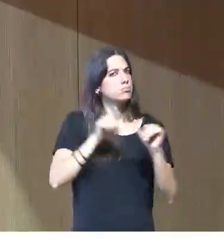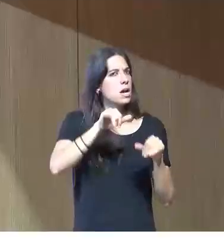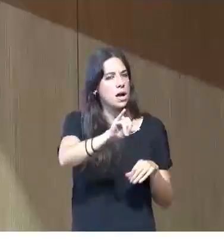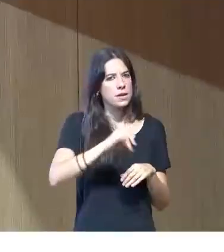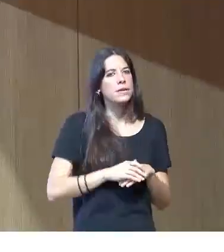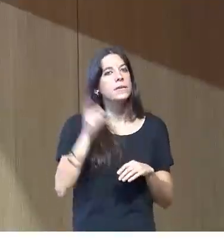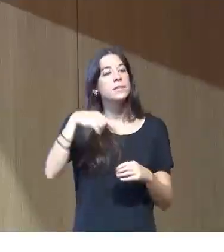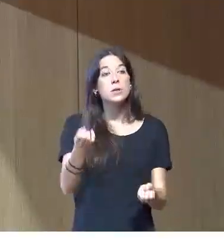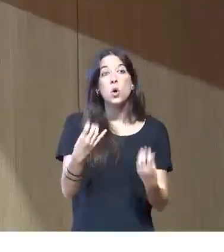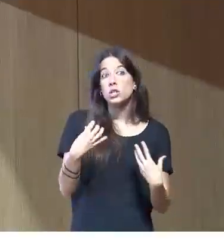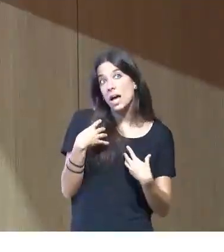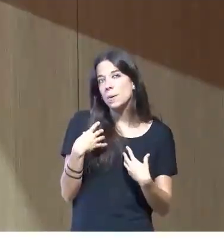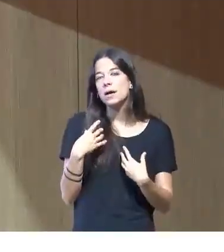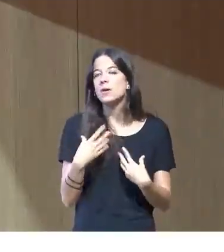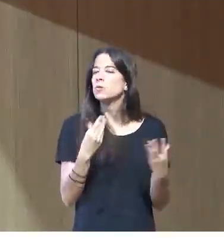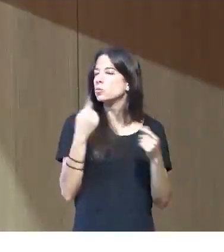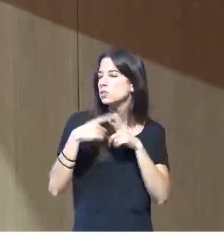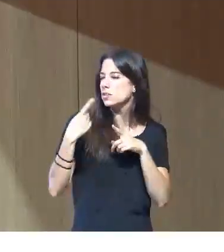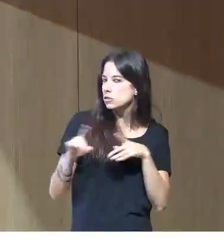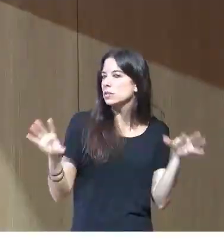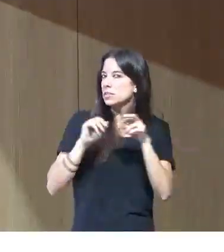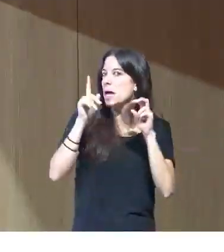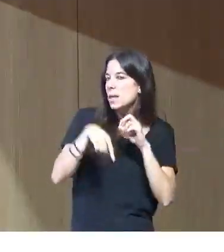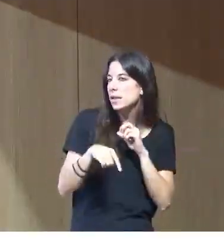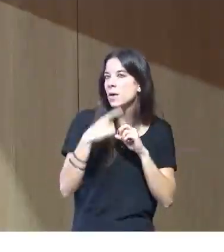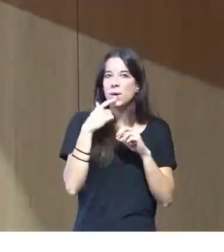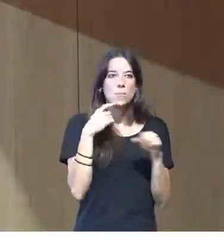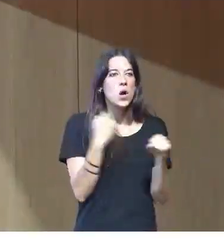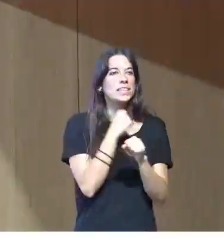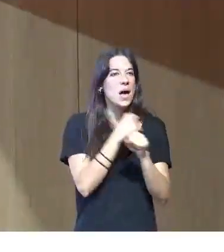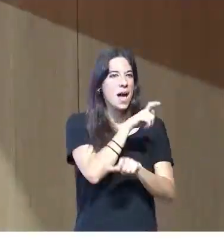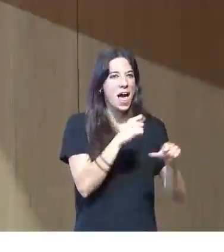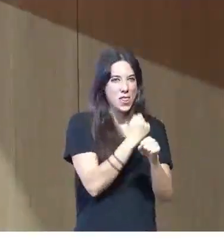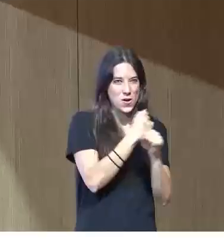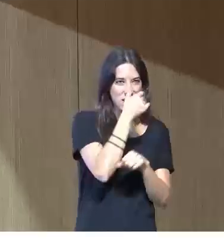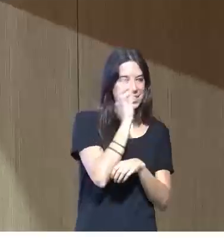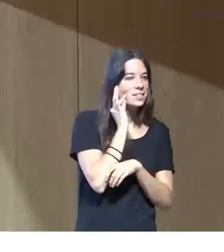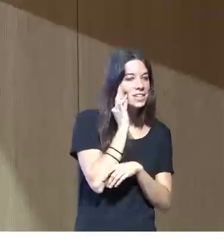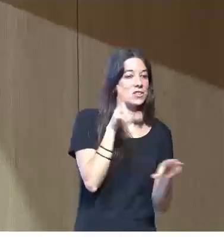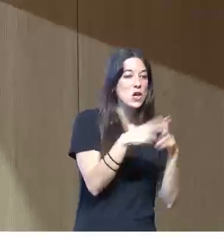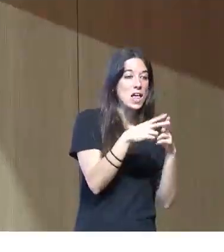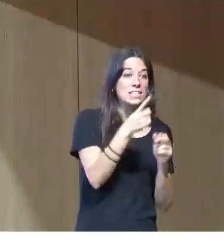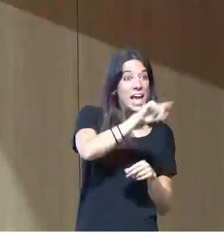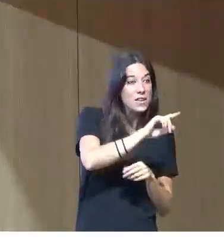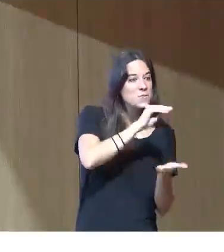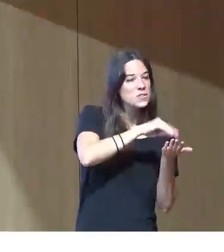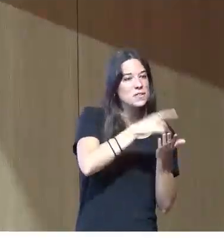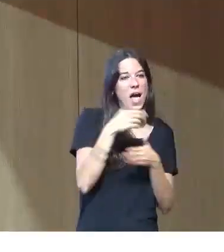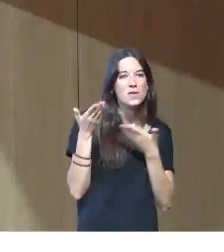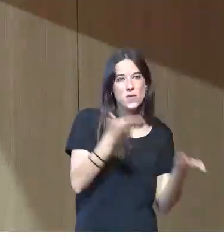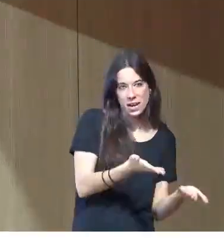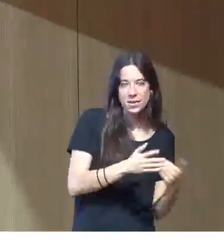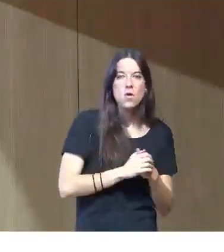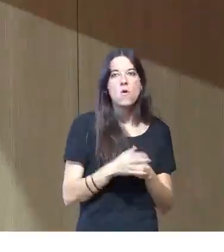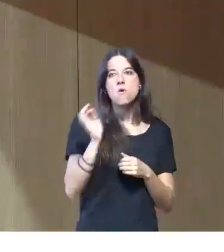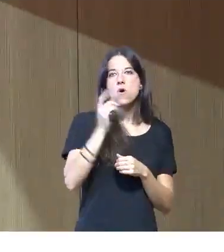comentaba también en muchas muchas cosas que tienen que ver como los trabajadores sociales muchas veces son las personas que ayudan no y que